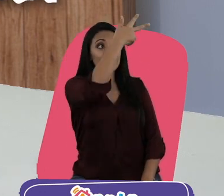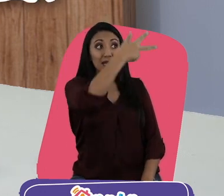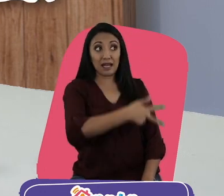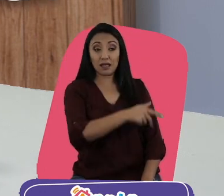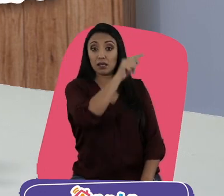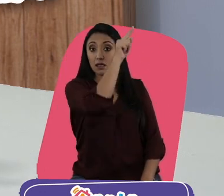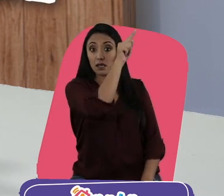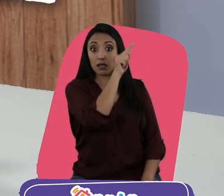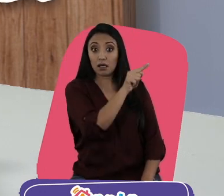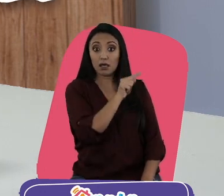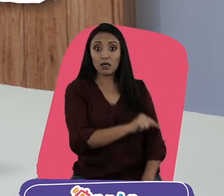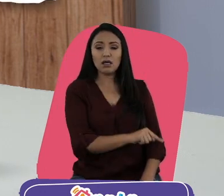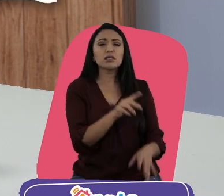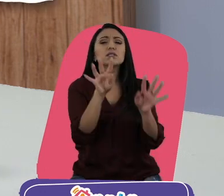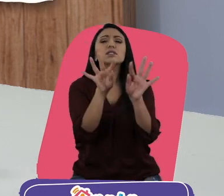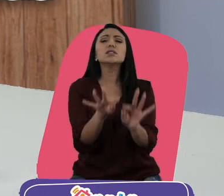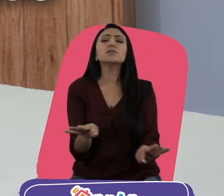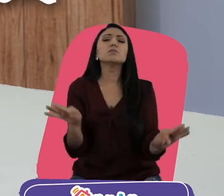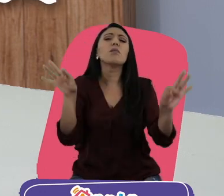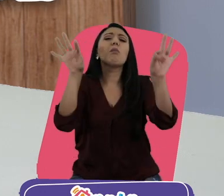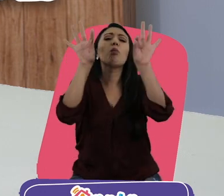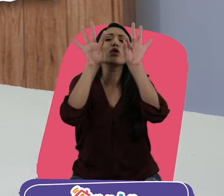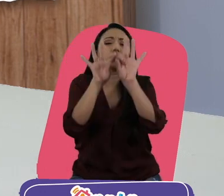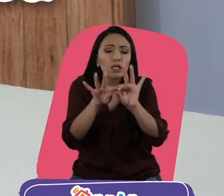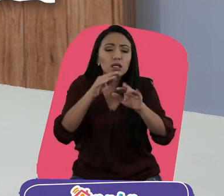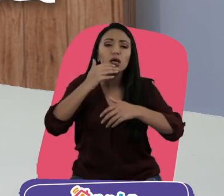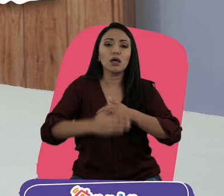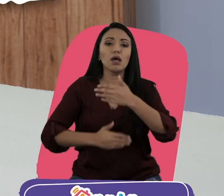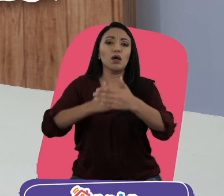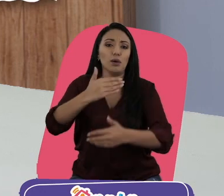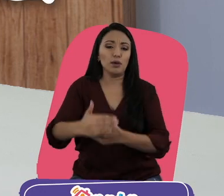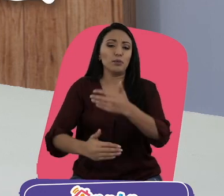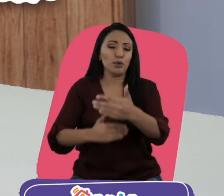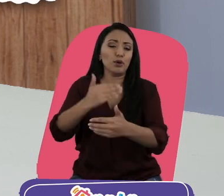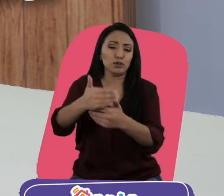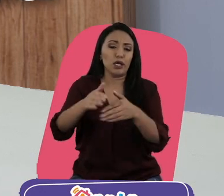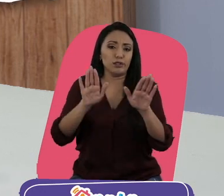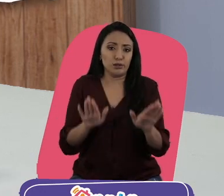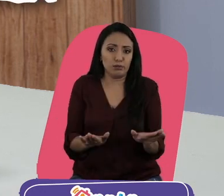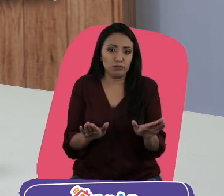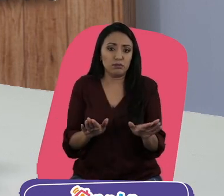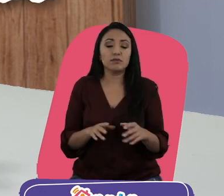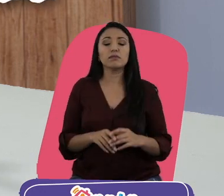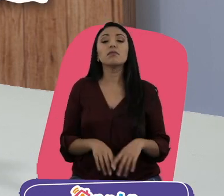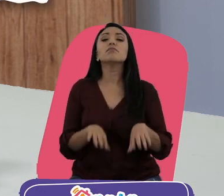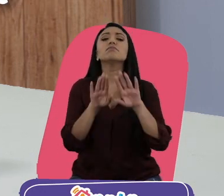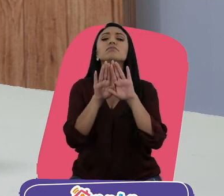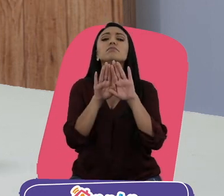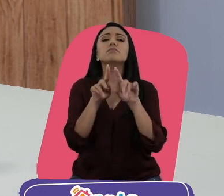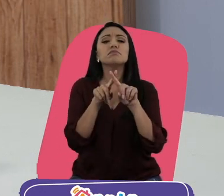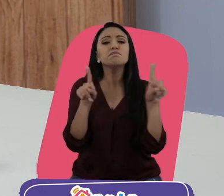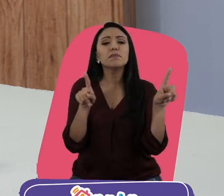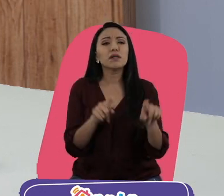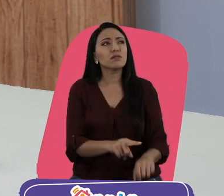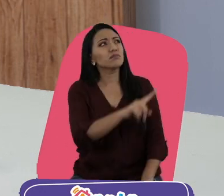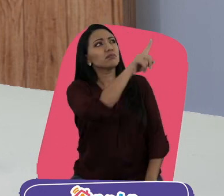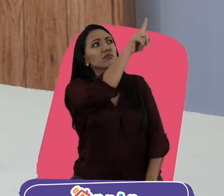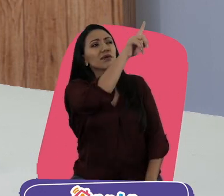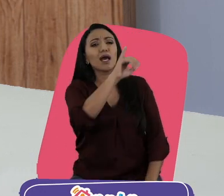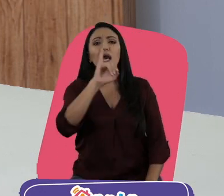lenguajes son fundamentales en el proceso de interculturalidad. Pero, ¿qué es el lenguaje